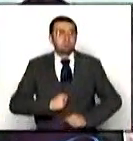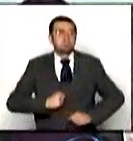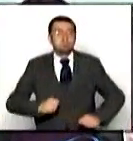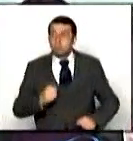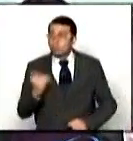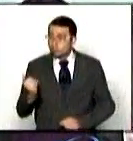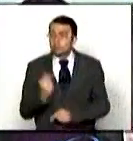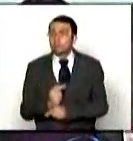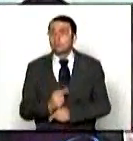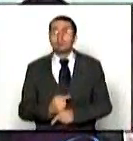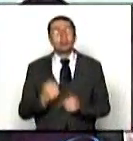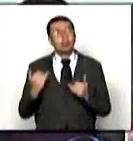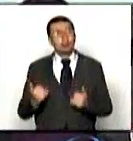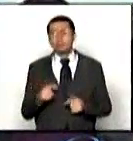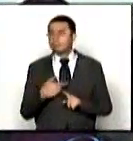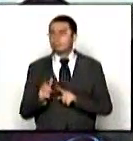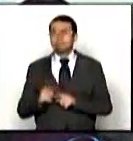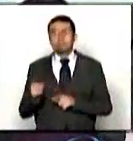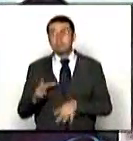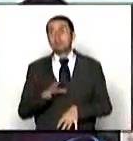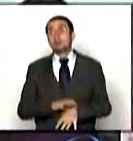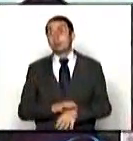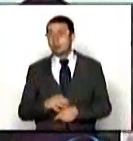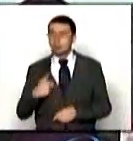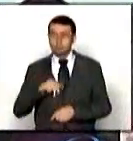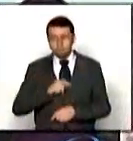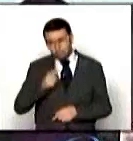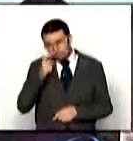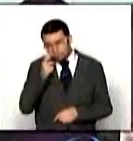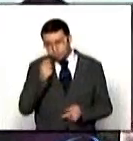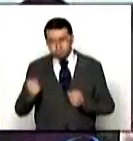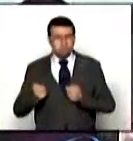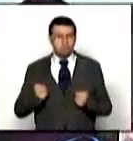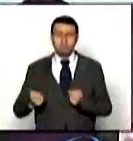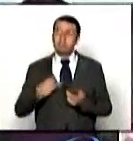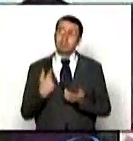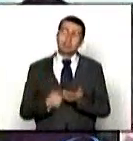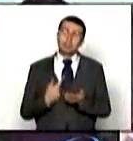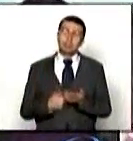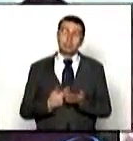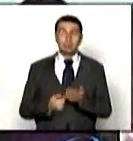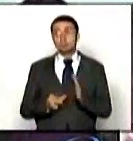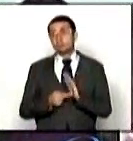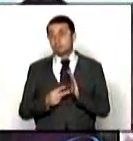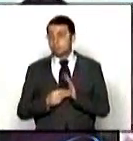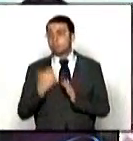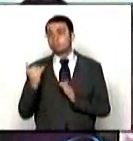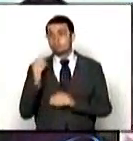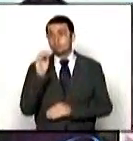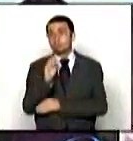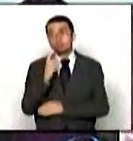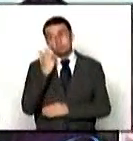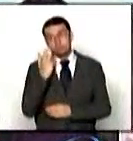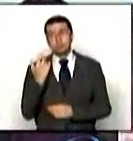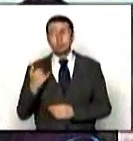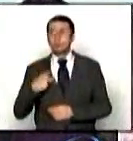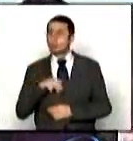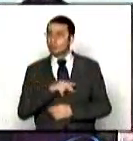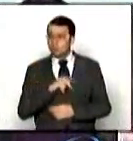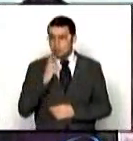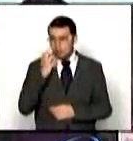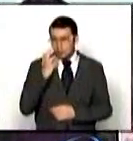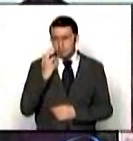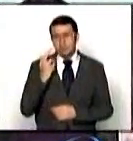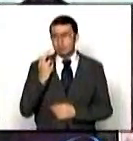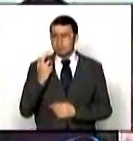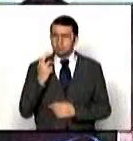por hoy nos compete mucho a la parte médica y que lo hemos dejado de lado. Entonces es un signo de alarma para que yo como padre me pregunte, bueno, ¿qué pasa